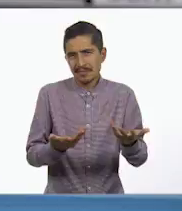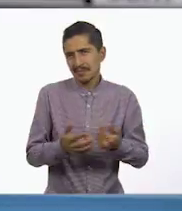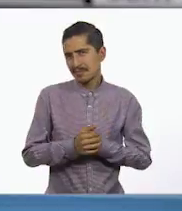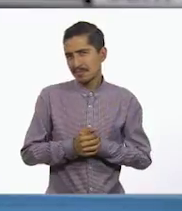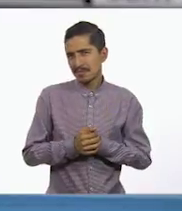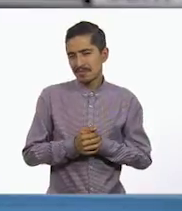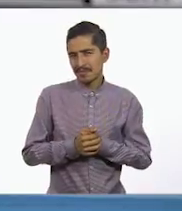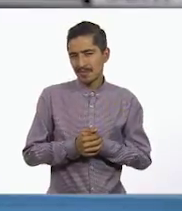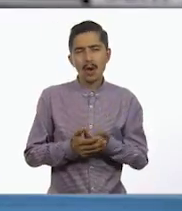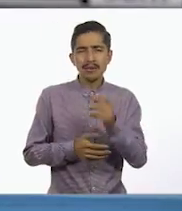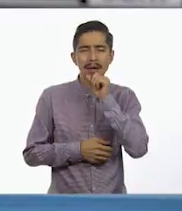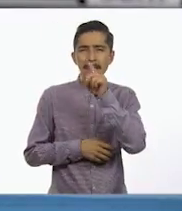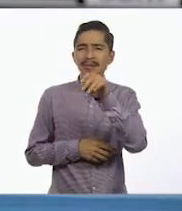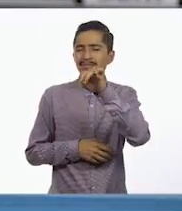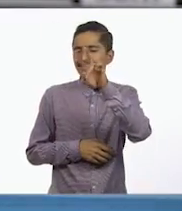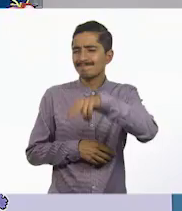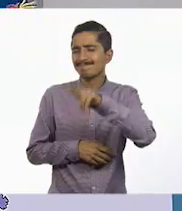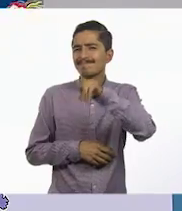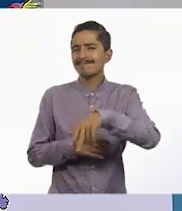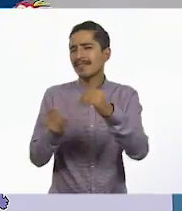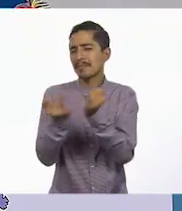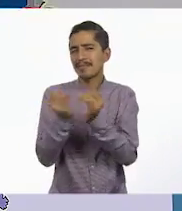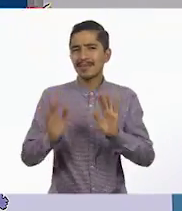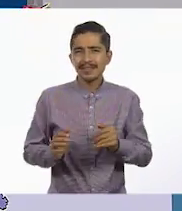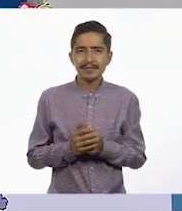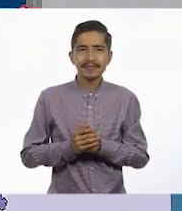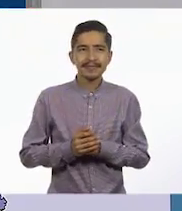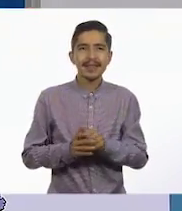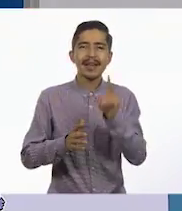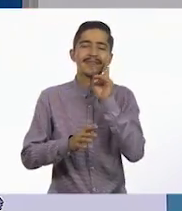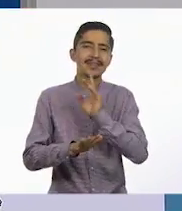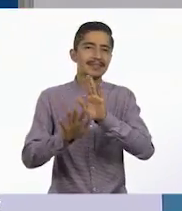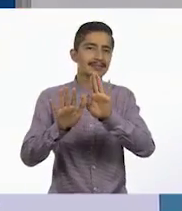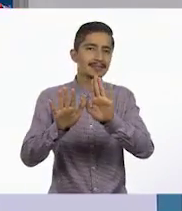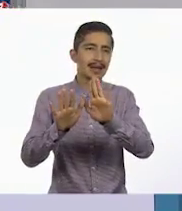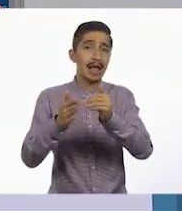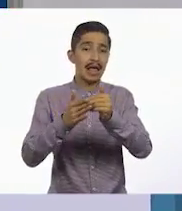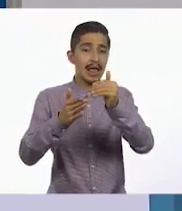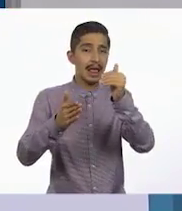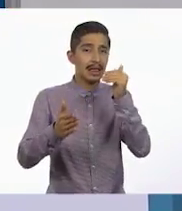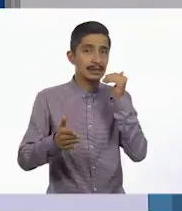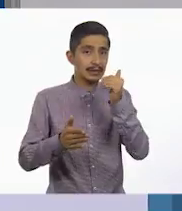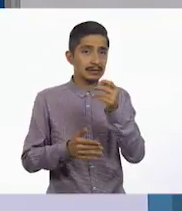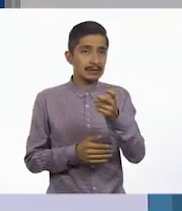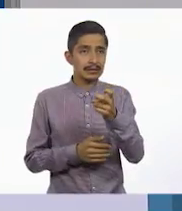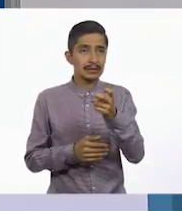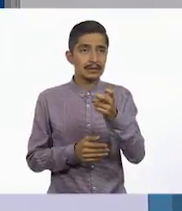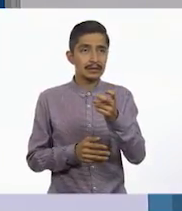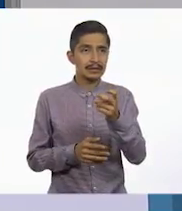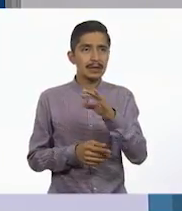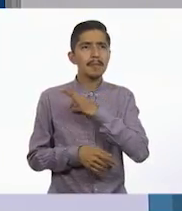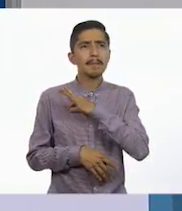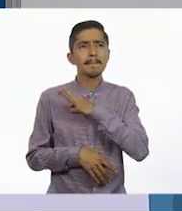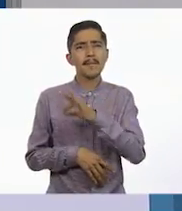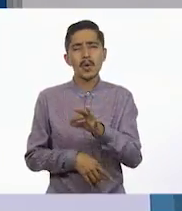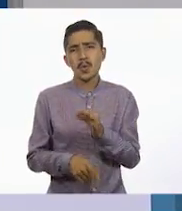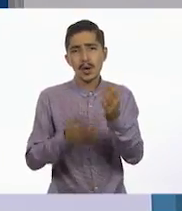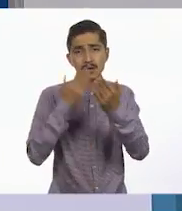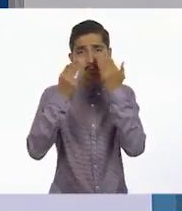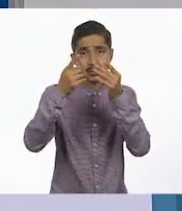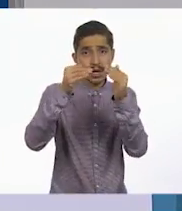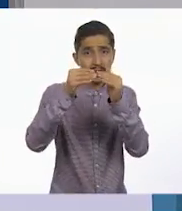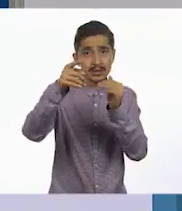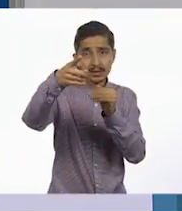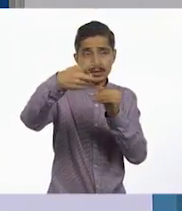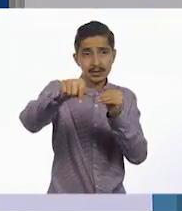Bueno, sí, también. A ver. Antes de eso, quizá te convendría más, y estudiantes en casa,